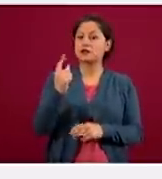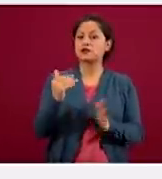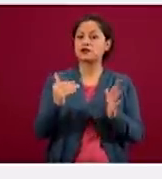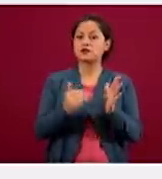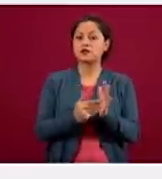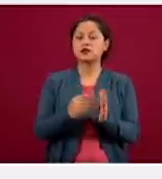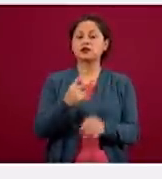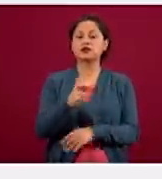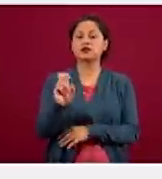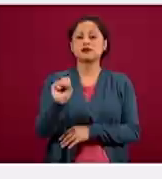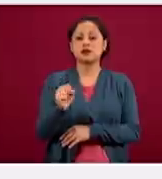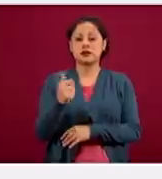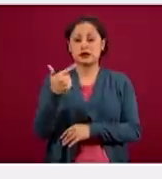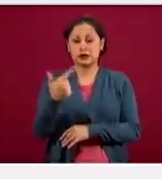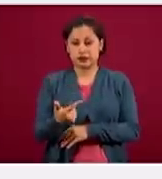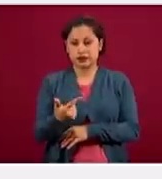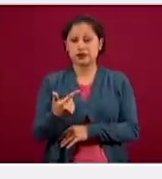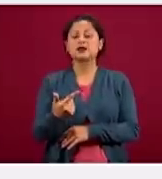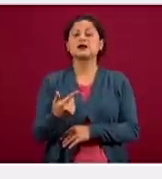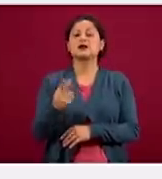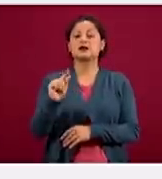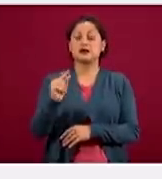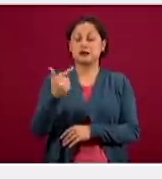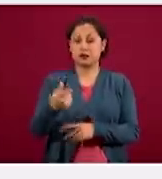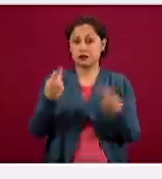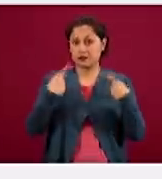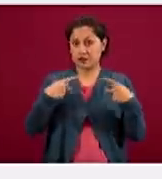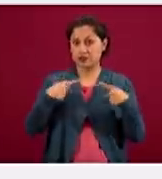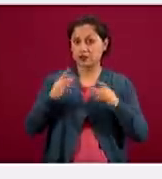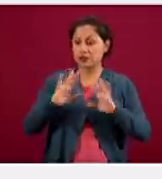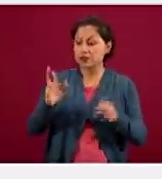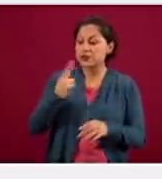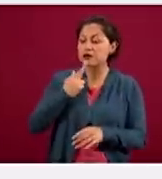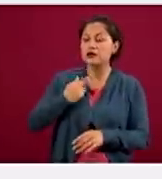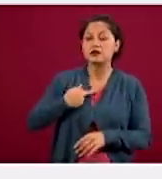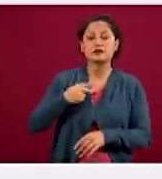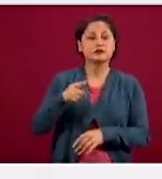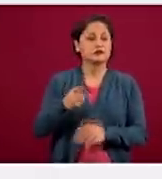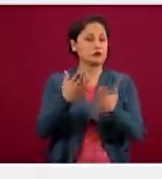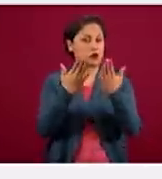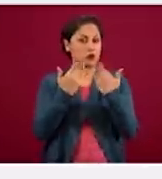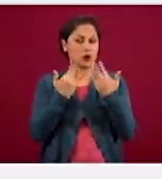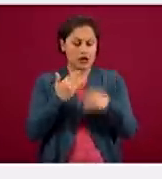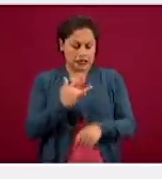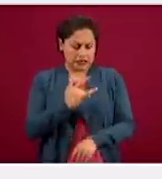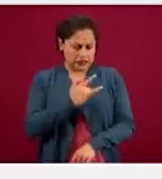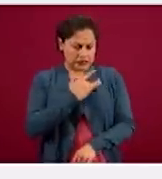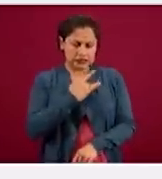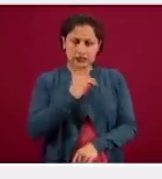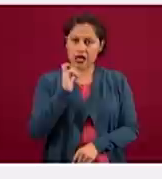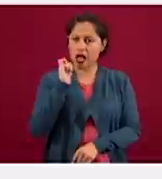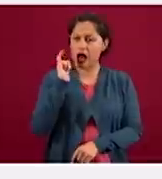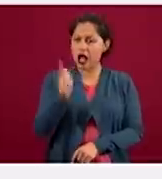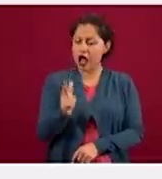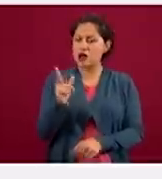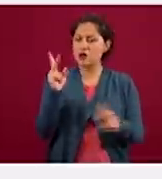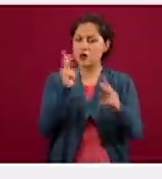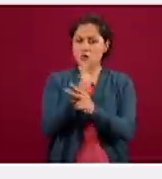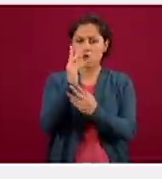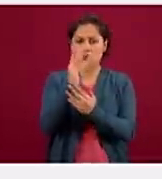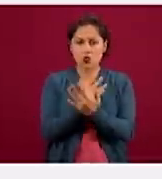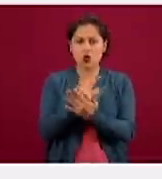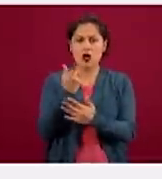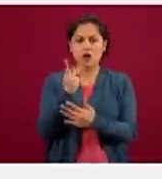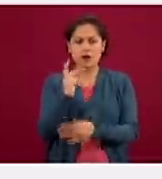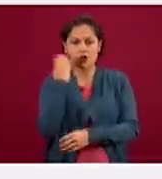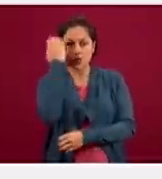21.277 personas también ya han dado negativas, es decir, tuvieron alguna sintomatología respiratoria, pero su prueba fue